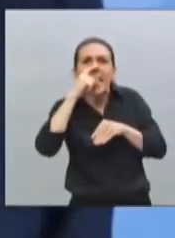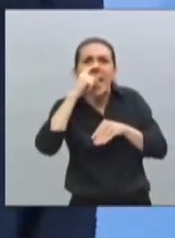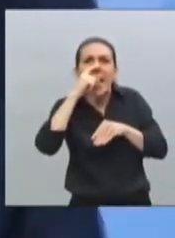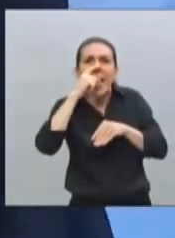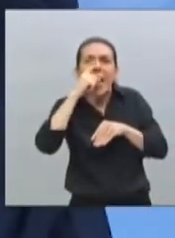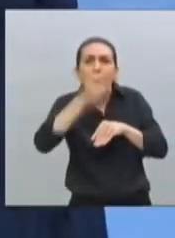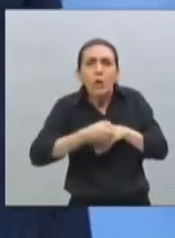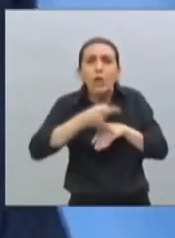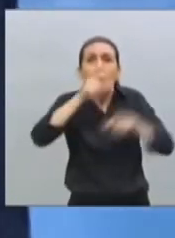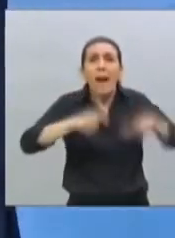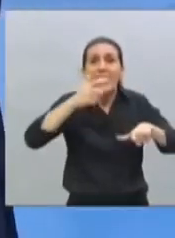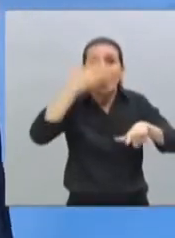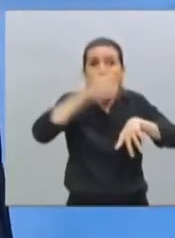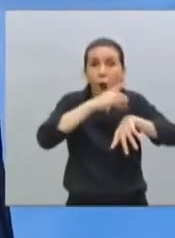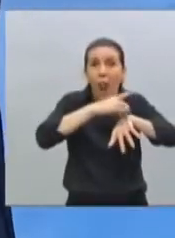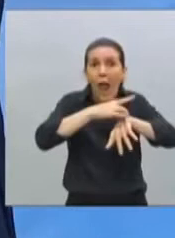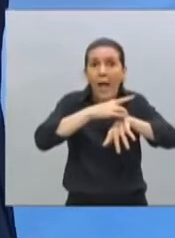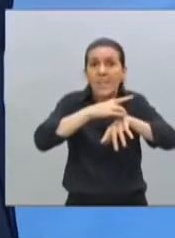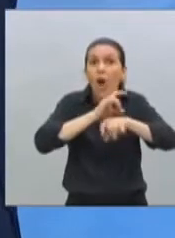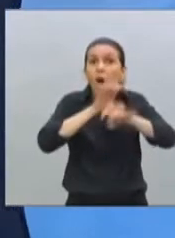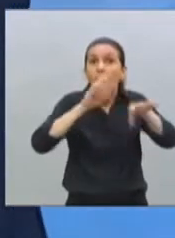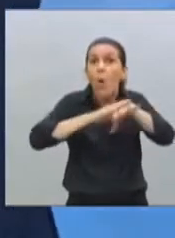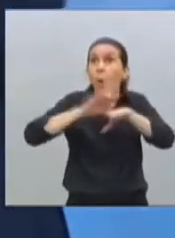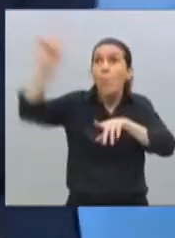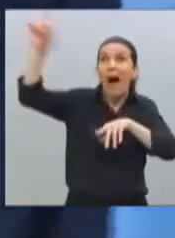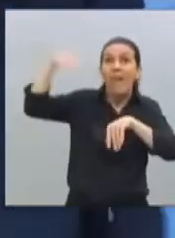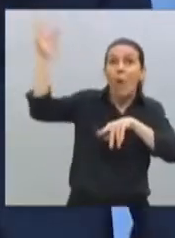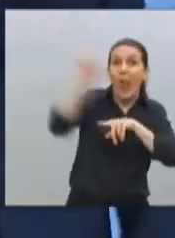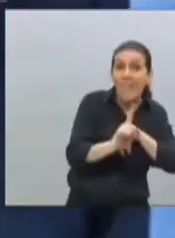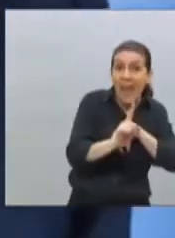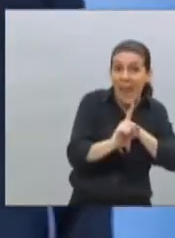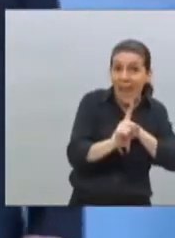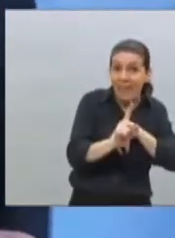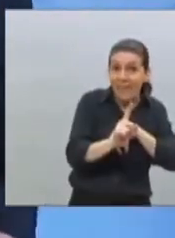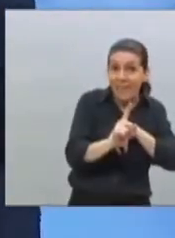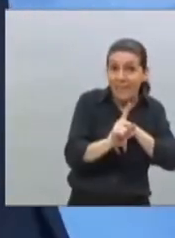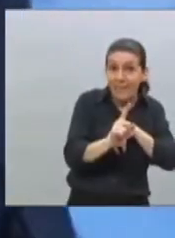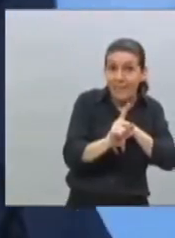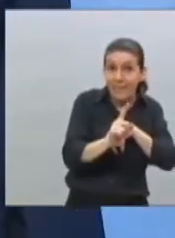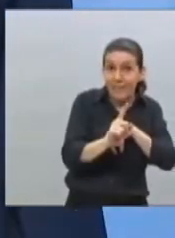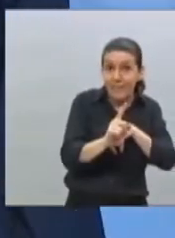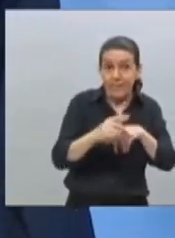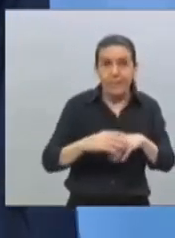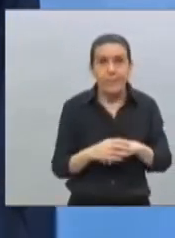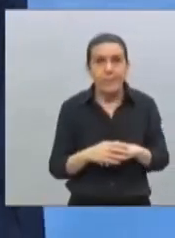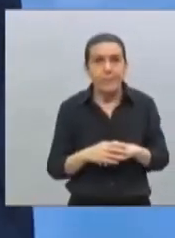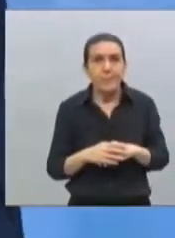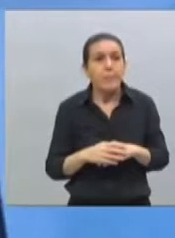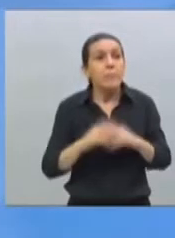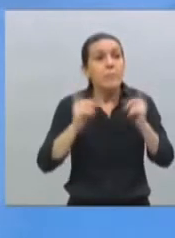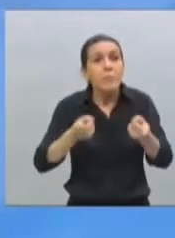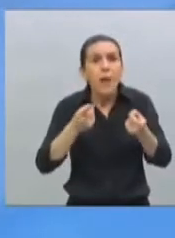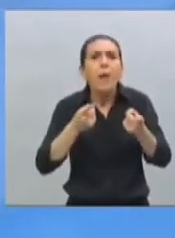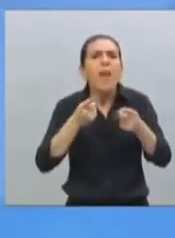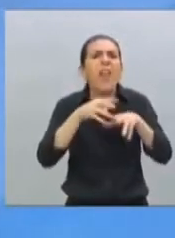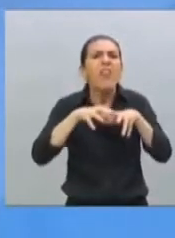estudia lo ve de una manera o como está planteado está perfecto, pero digamos, en la realidad después hay muchas cuestiones